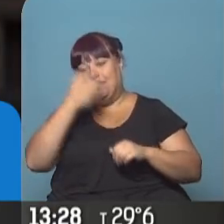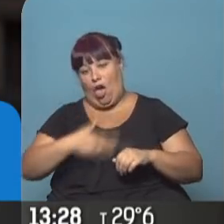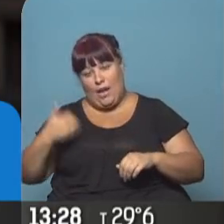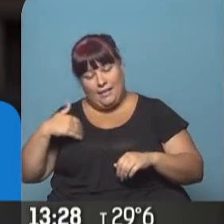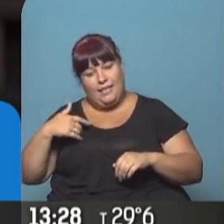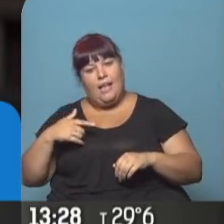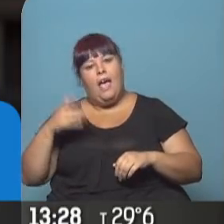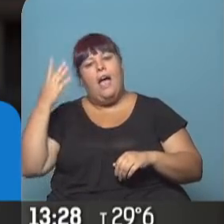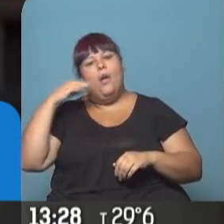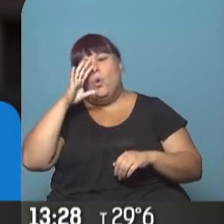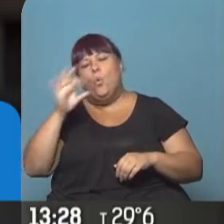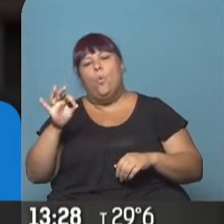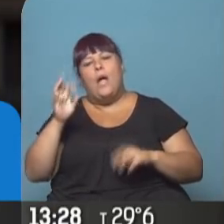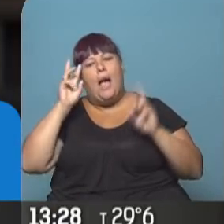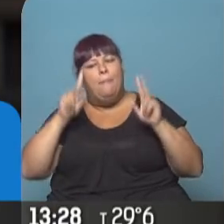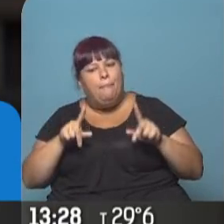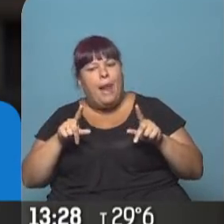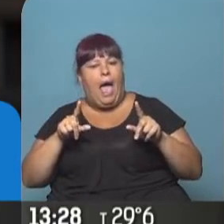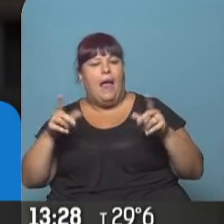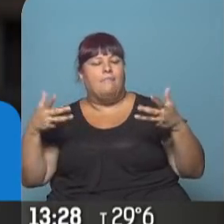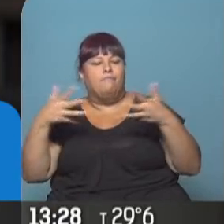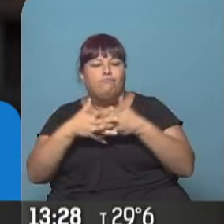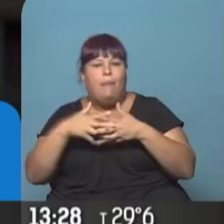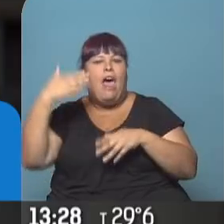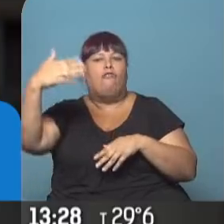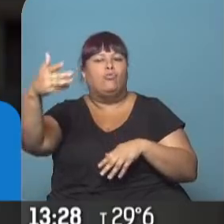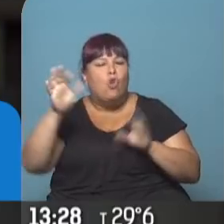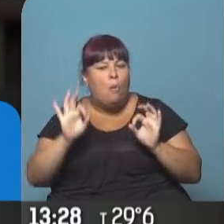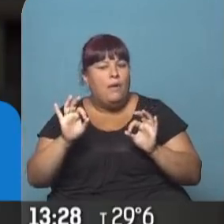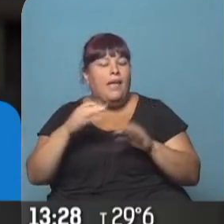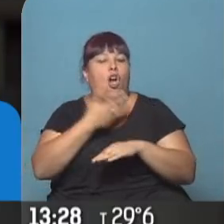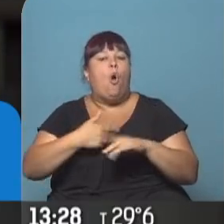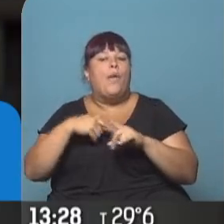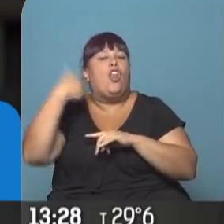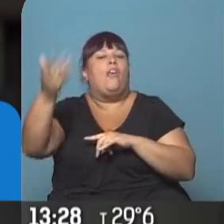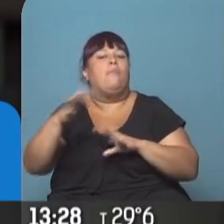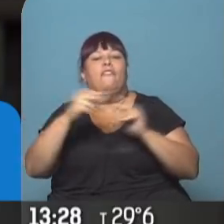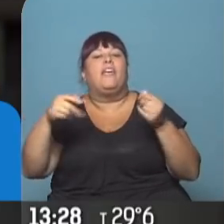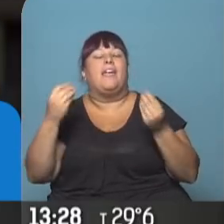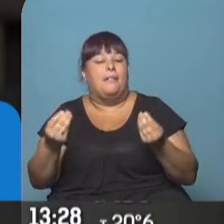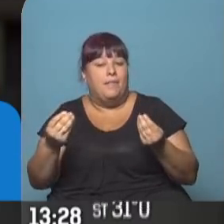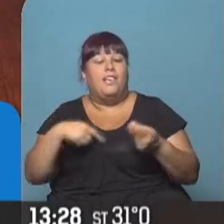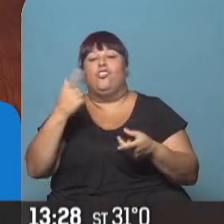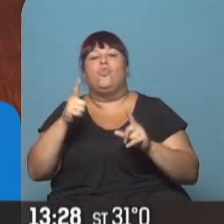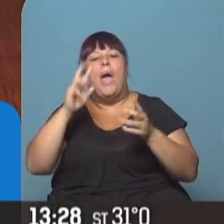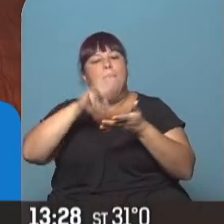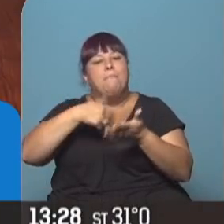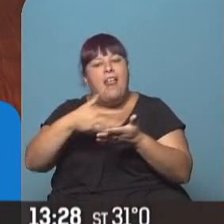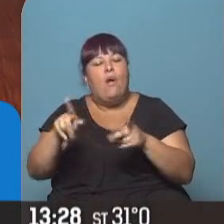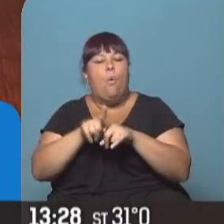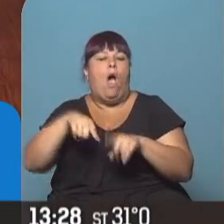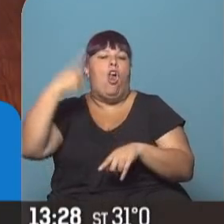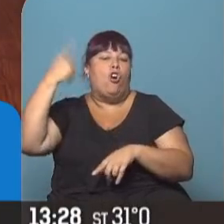no se han hecho planificaciones integrales a largo plazo post gobierno de turno. Entonces pasa que no hay una planificación, como en